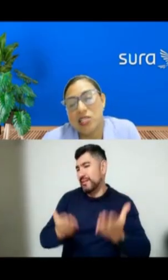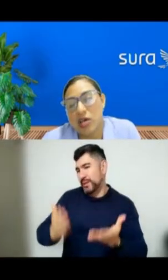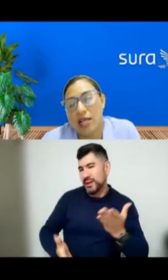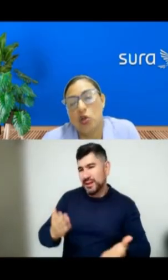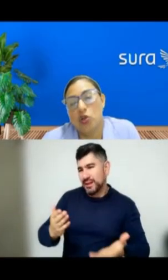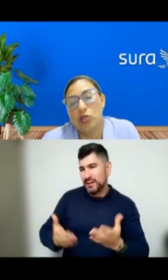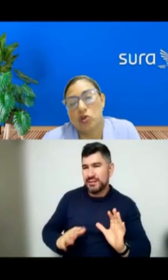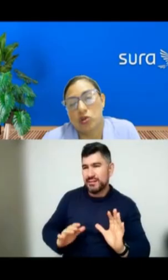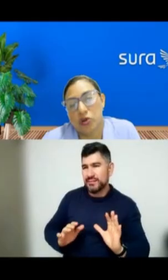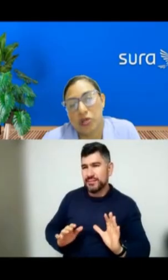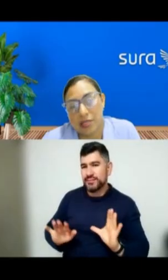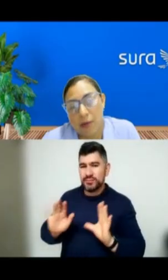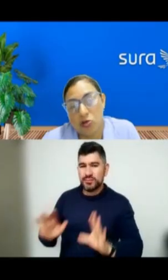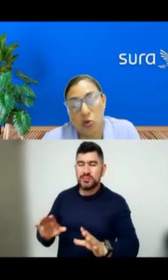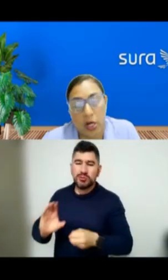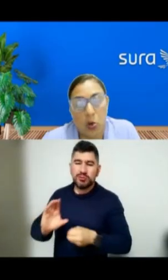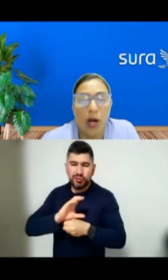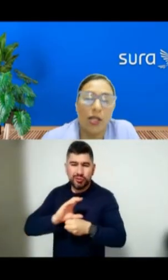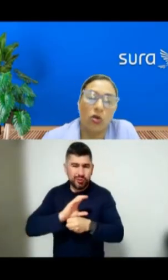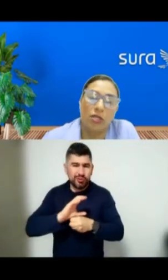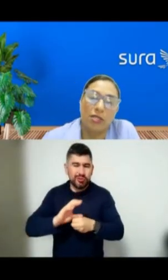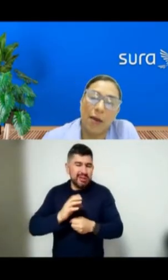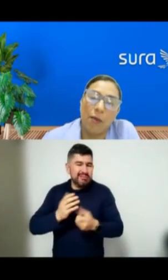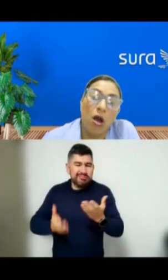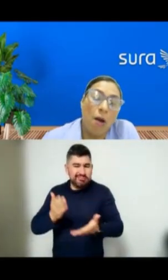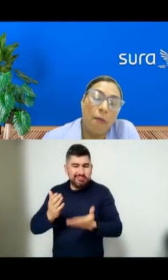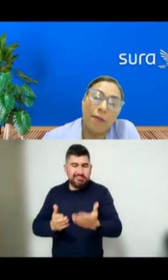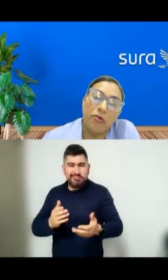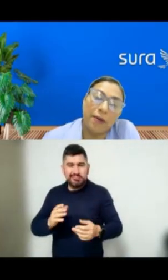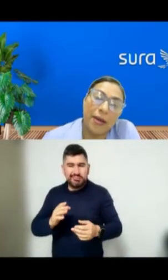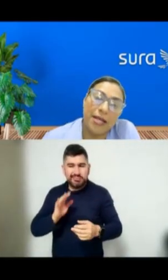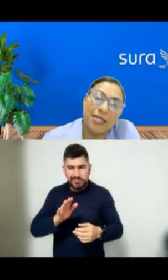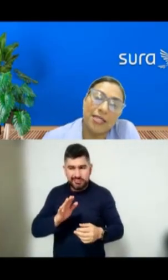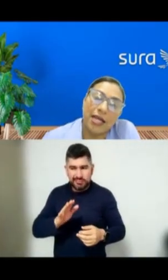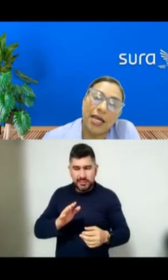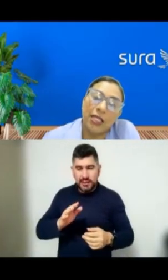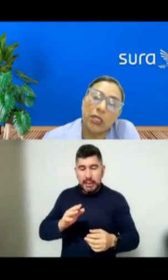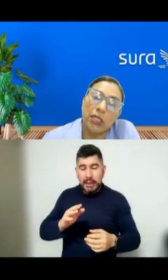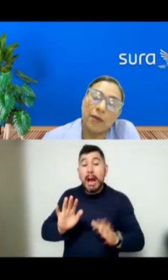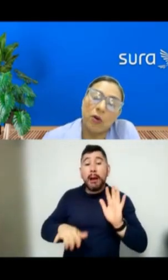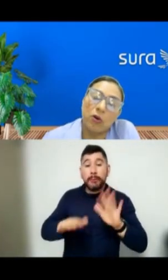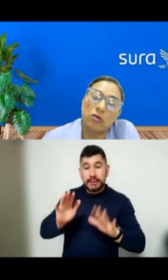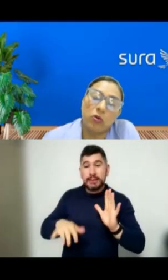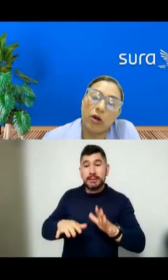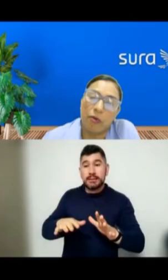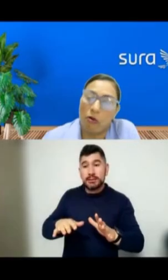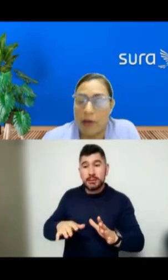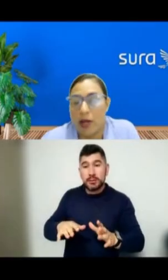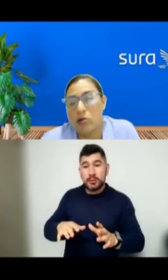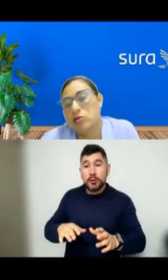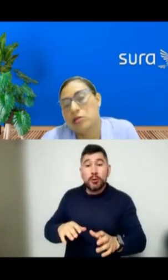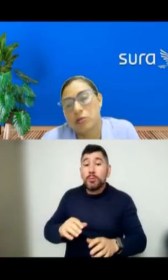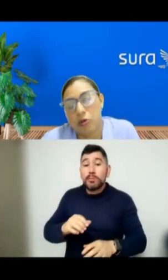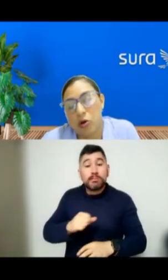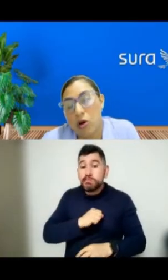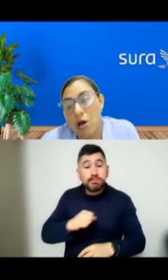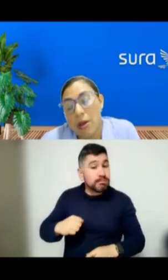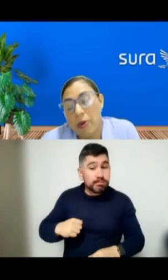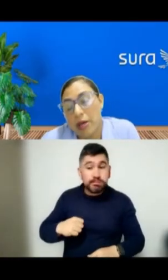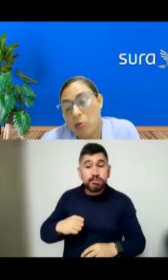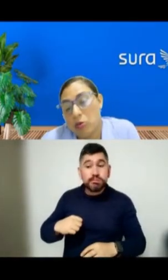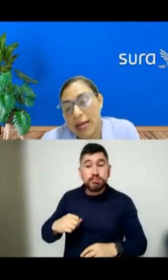tengamos en la ciudad donde nosotros estamos o en el lugar donde estamos, porque muchas veces no tenemos un cuerpo bombero,